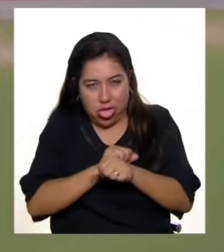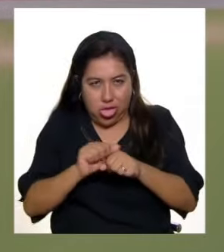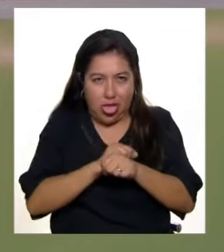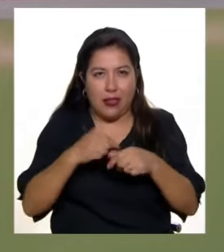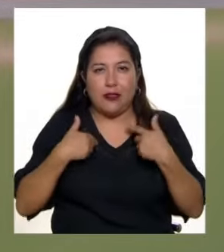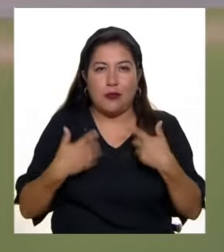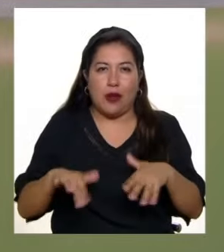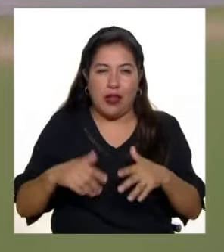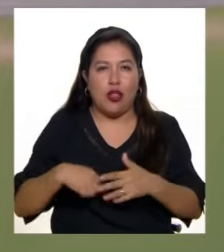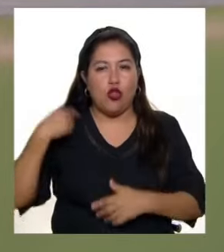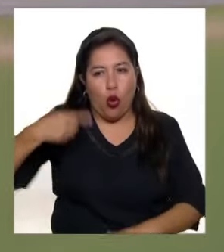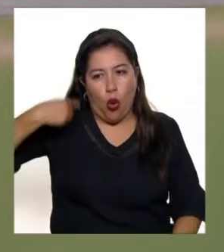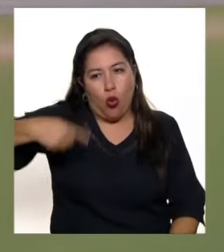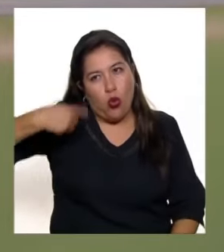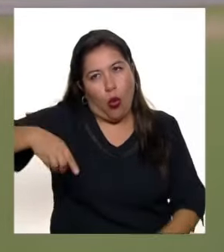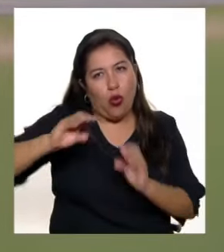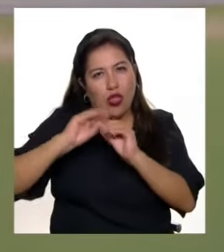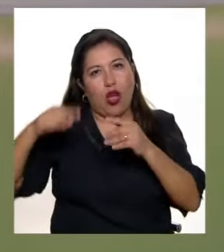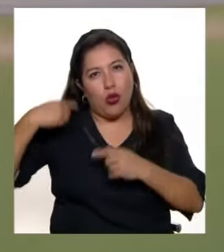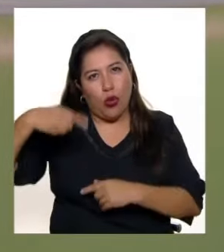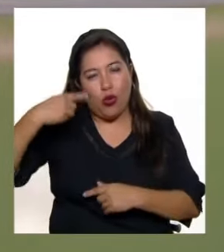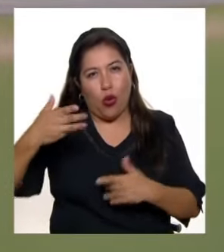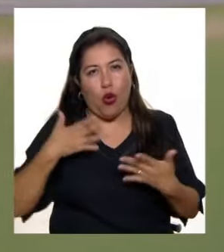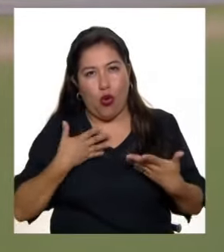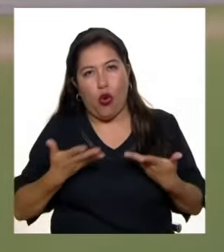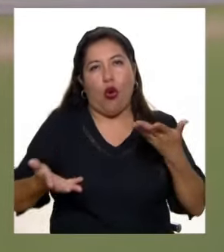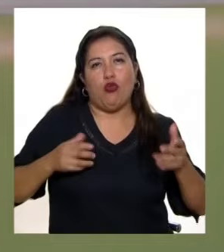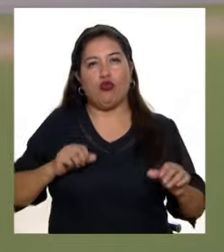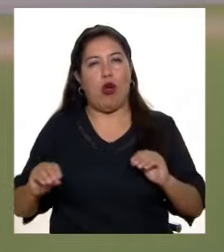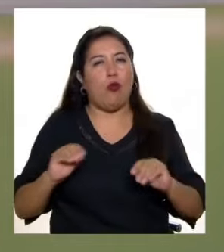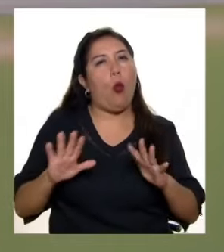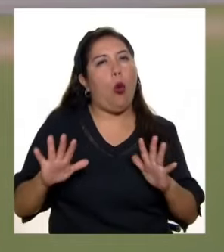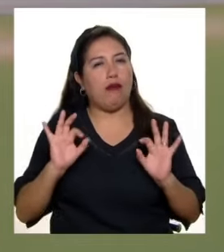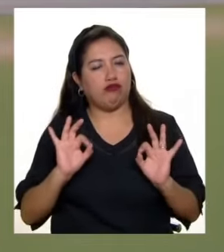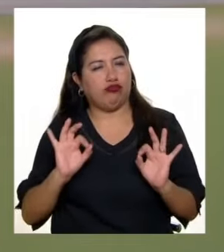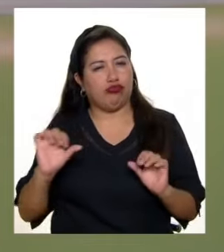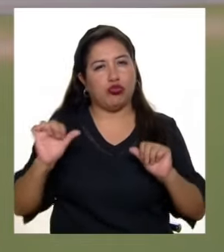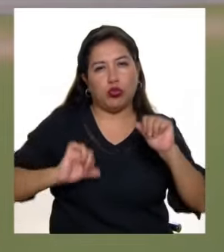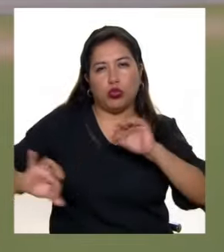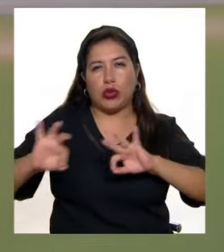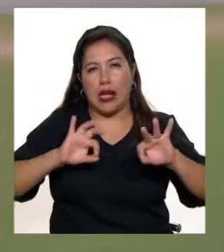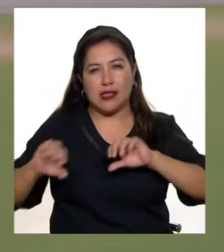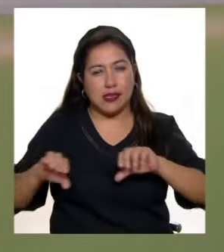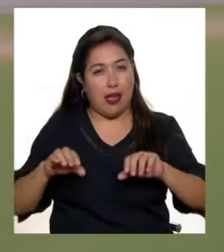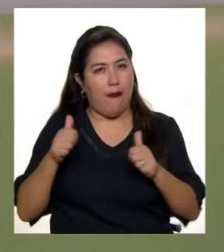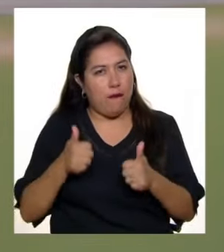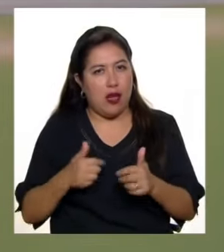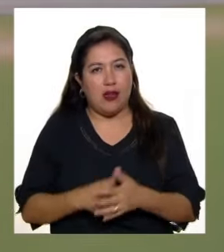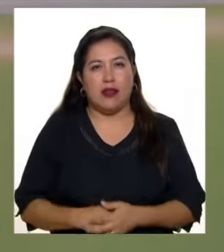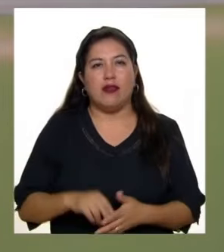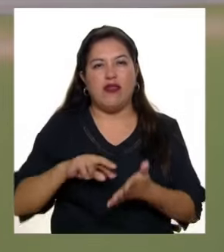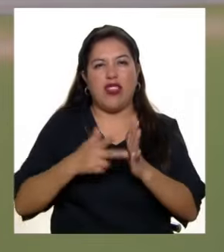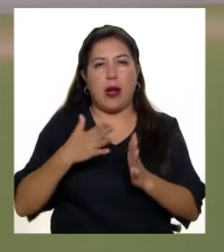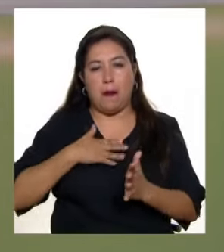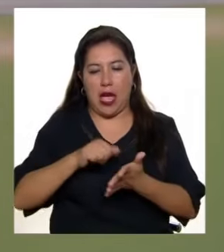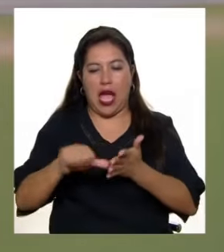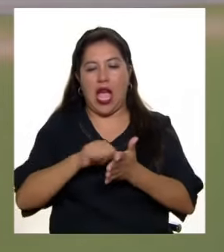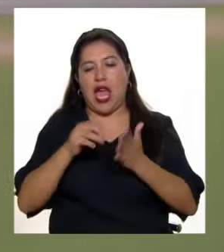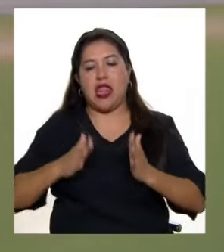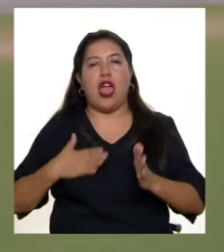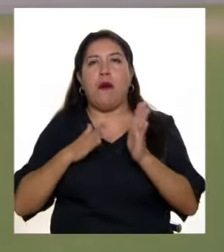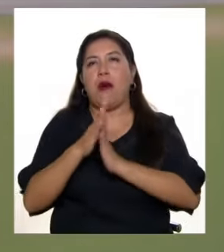estoy ahí todos los días que le doy para poder representar como se debe, pues, ¿no? Porque no es solo, creo que para un artista ir y